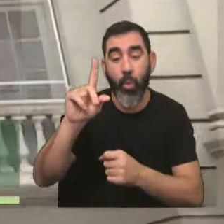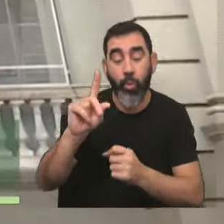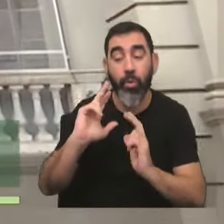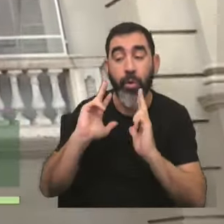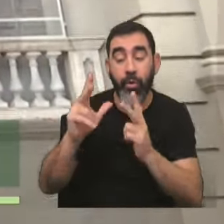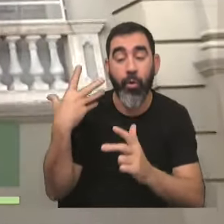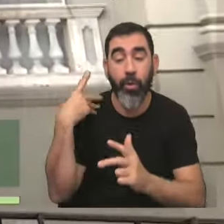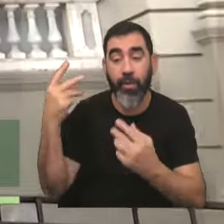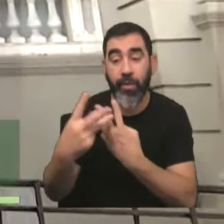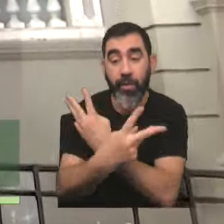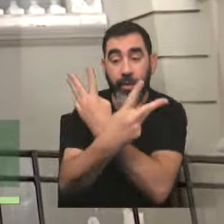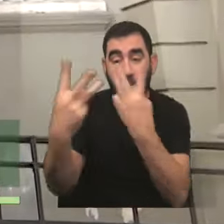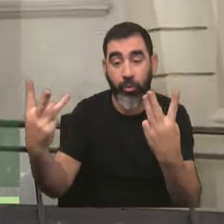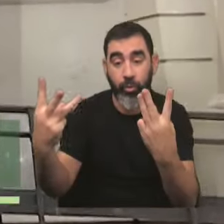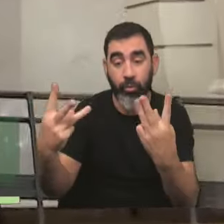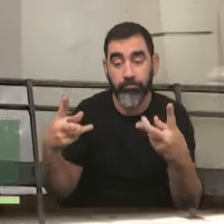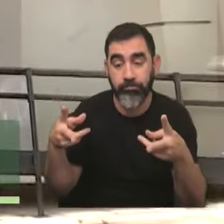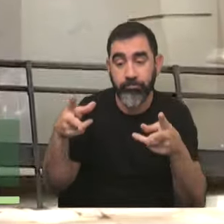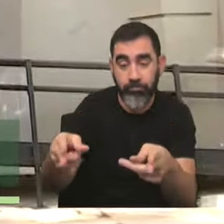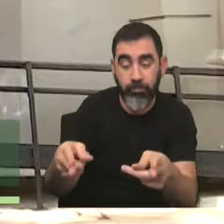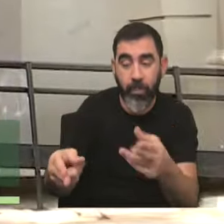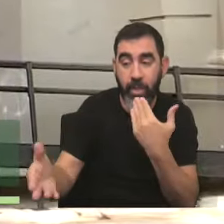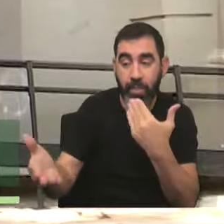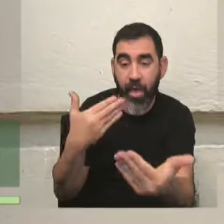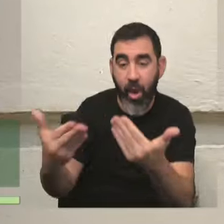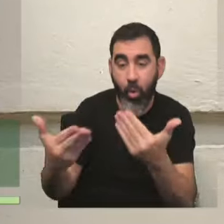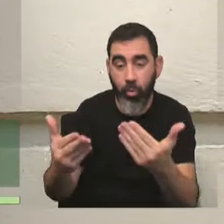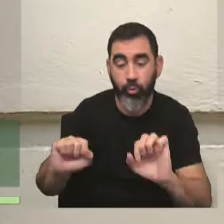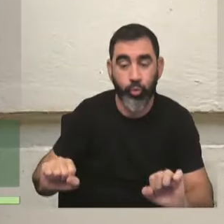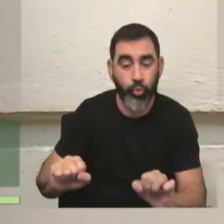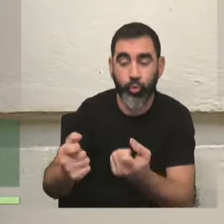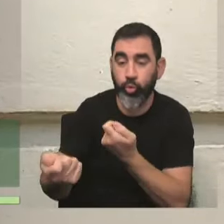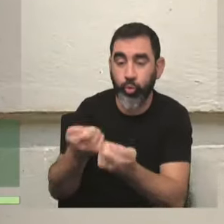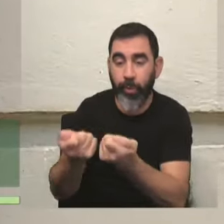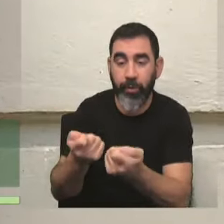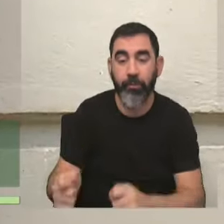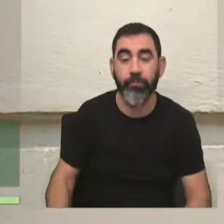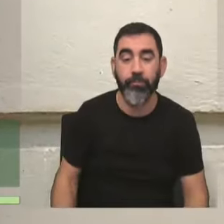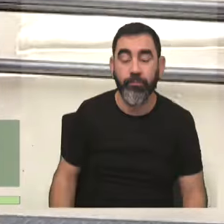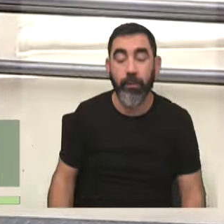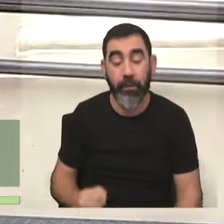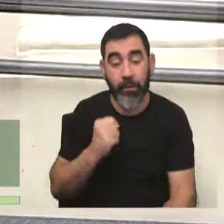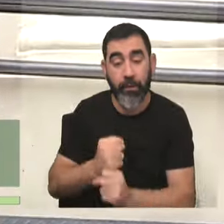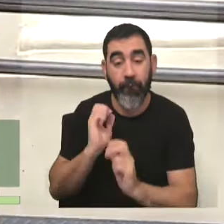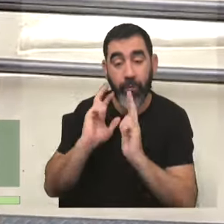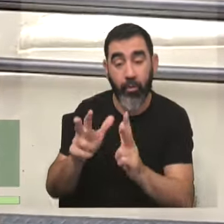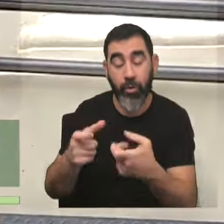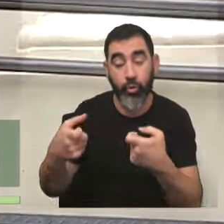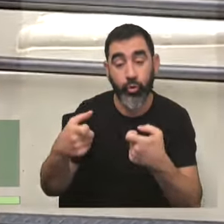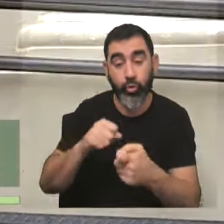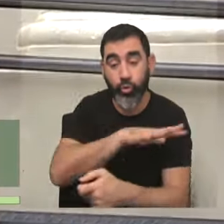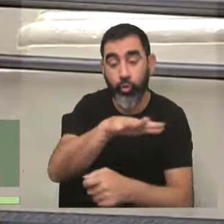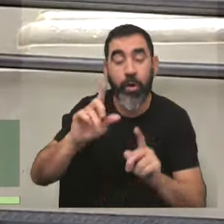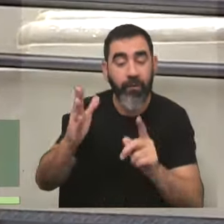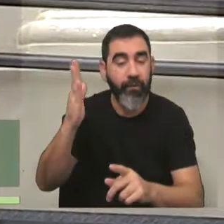director general de utu Juan Pereira cortó el ámbito de la bipartita y suspendió las negociaciones la trabajadora dijo que la sociedad tiene que saber